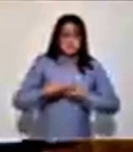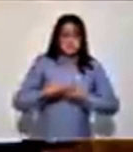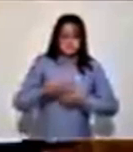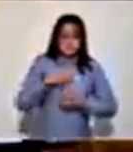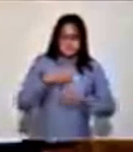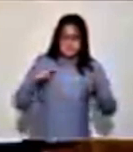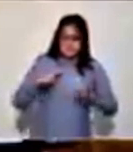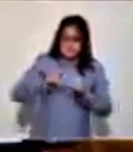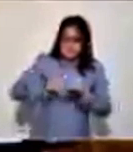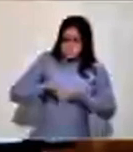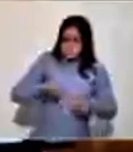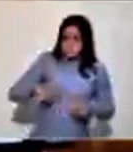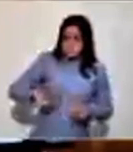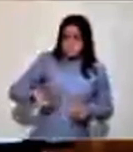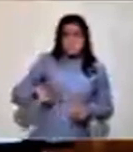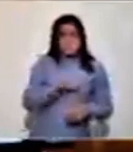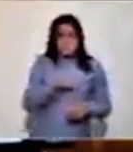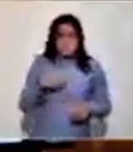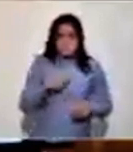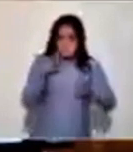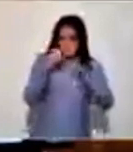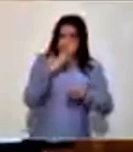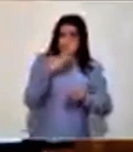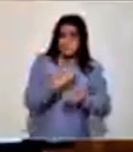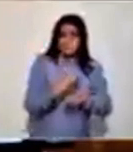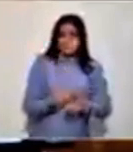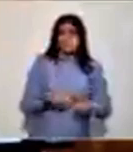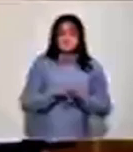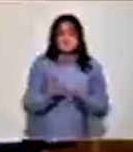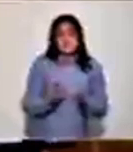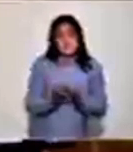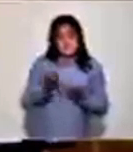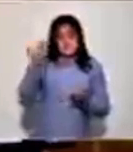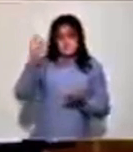Ya no es el tiempo de las francachelas.